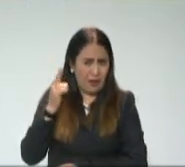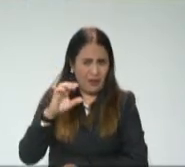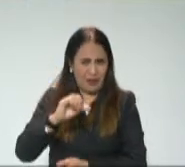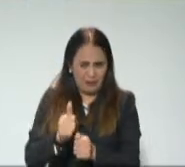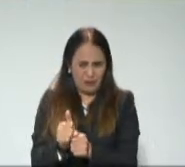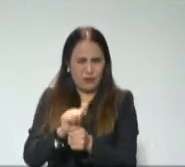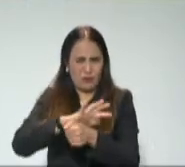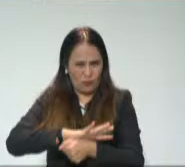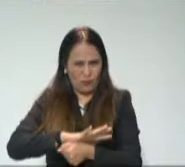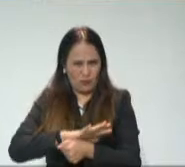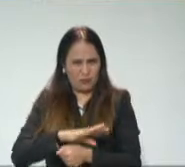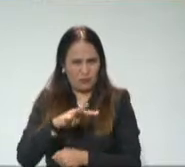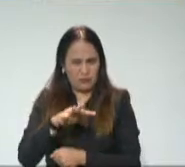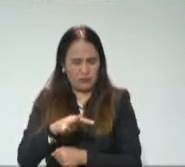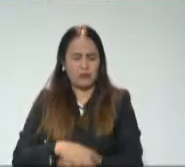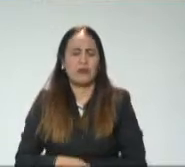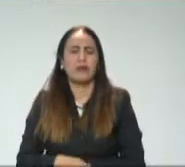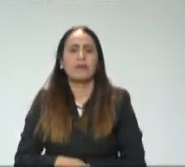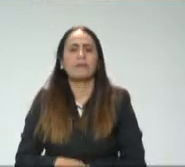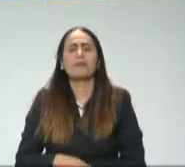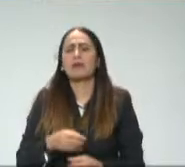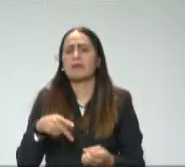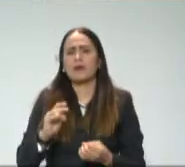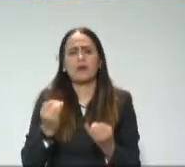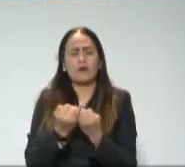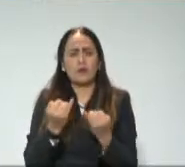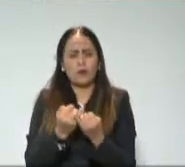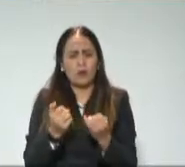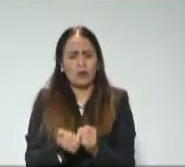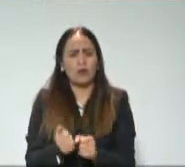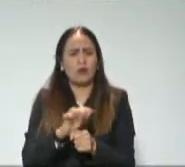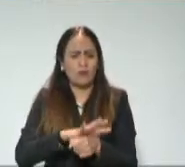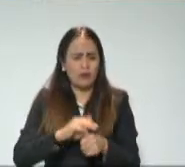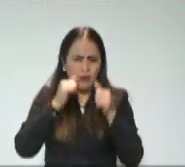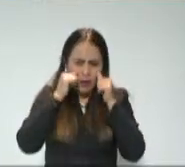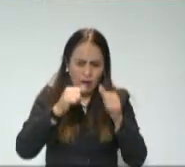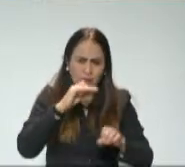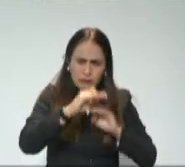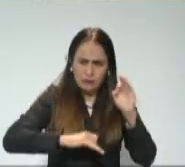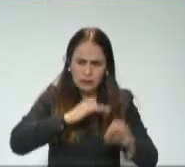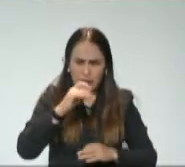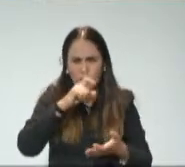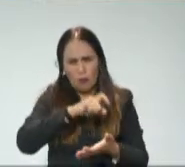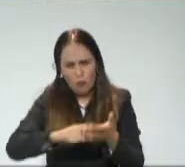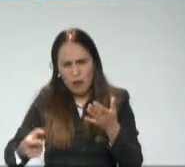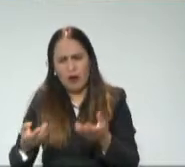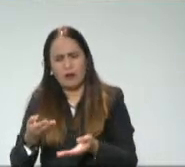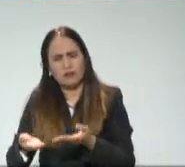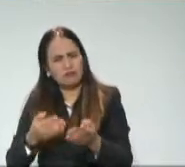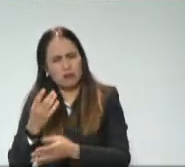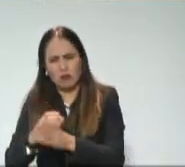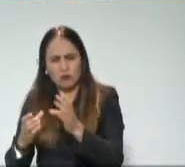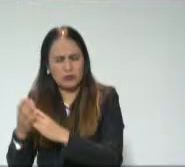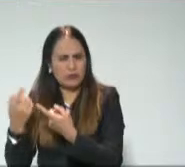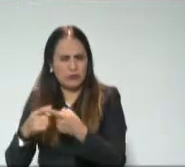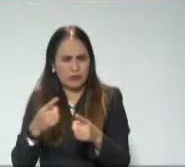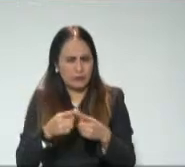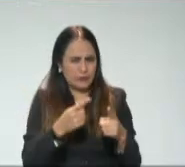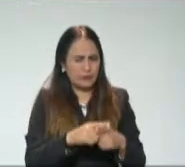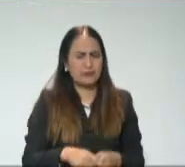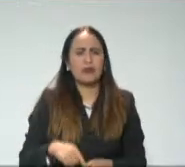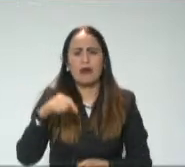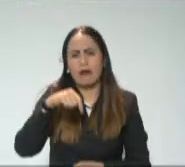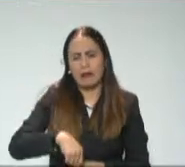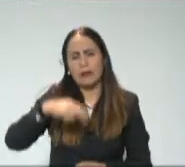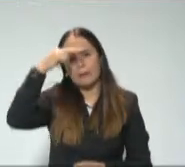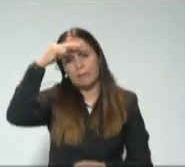suministros y los recursos requeridos para la atención de la pandemia y en el caso de la pregunta que se que es sobre México puntualmente le